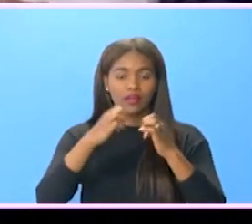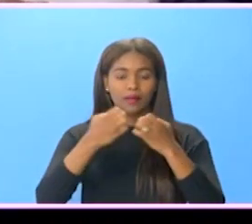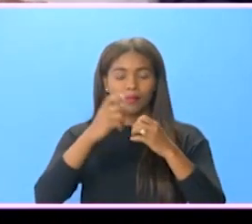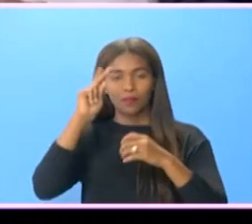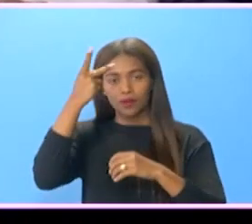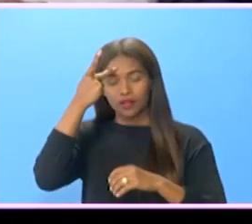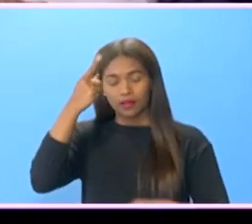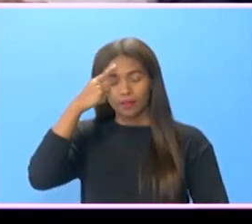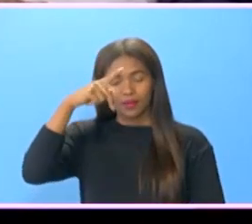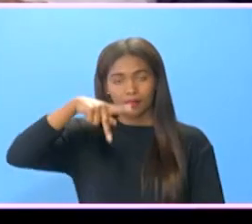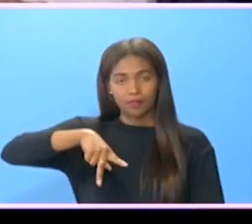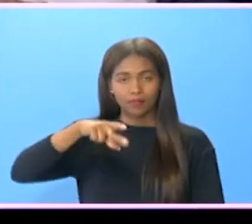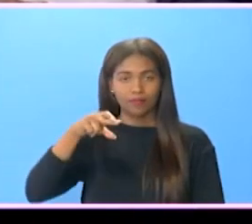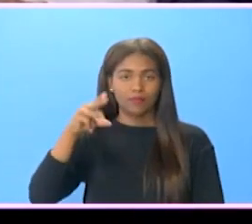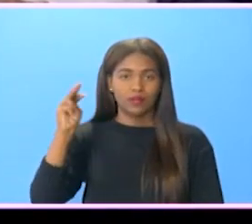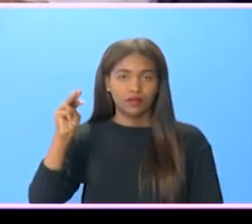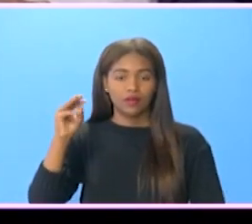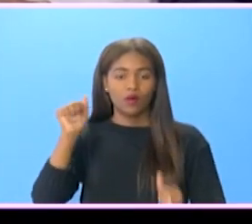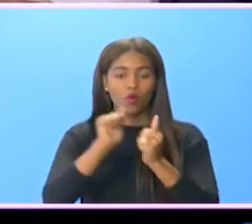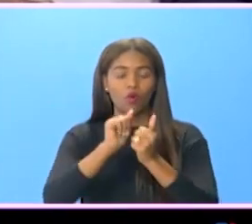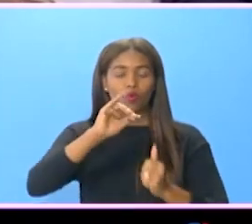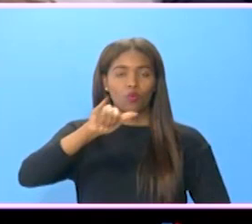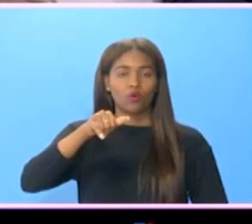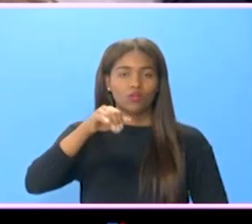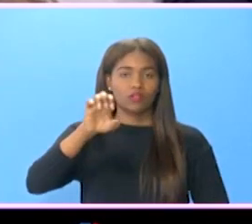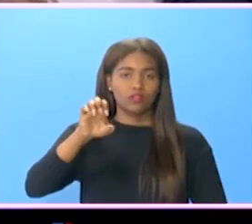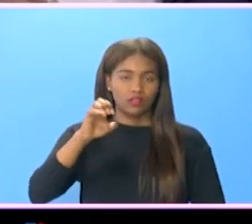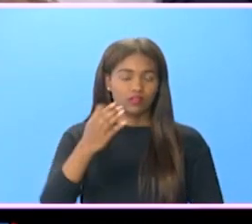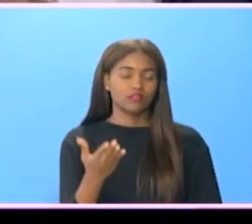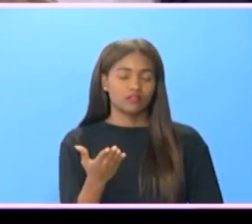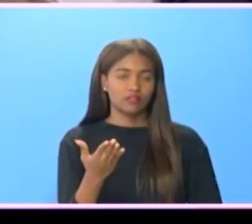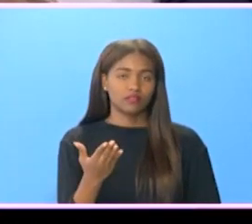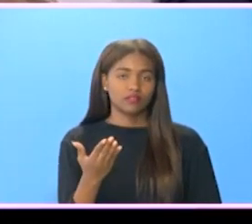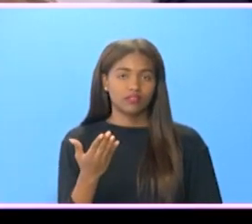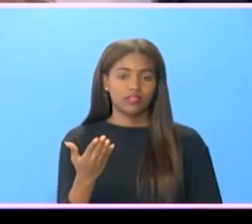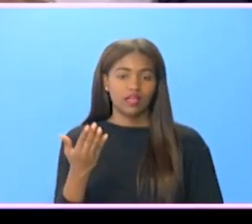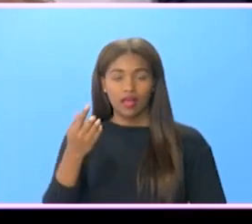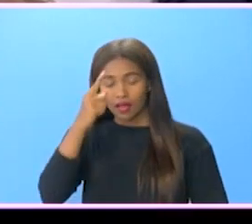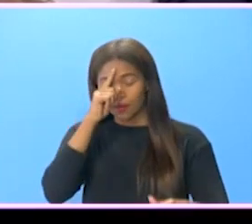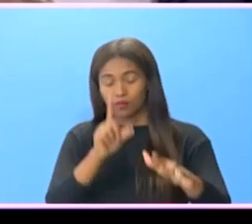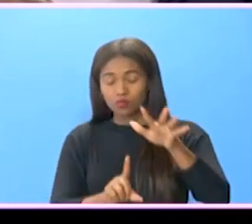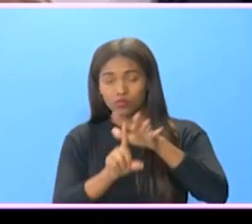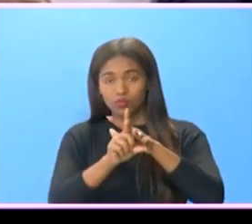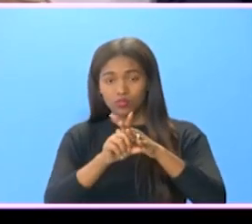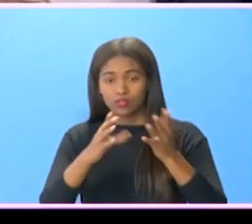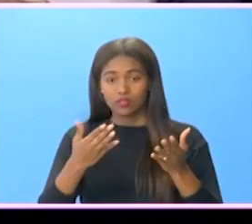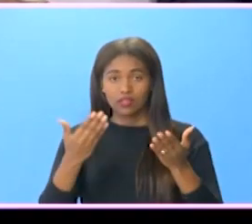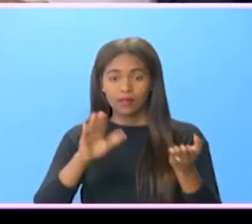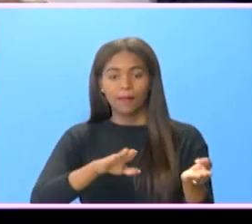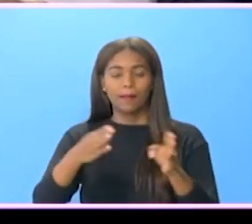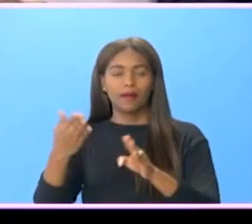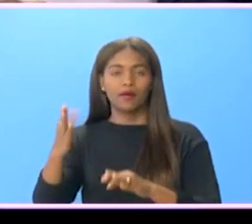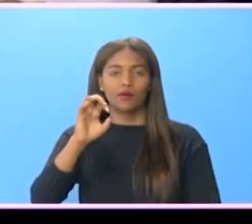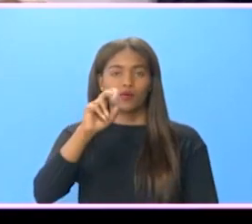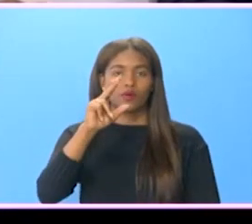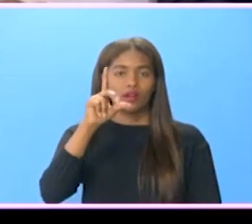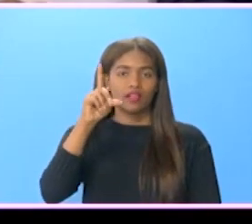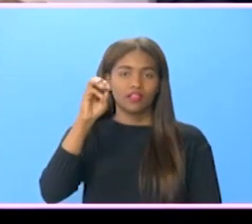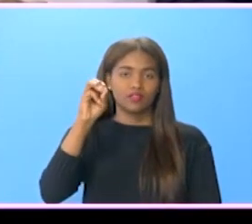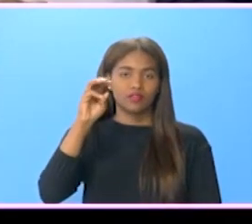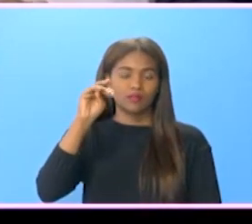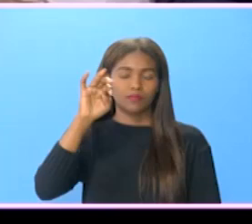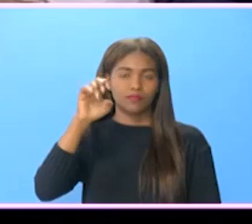Partido Revolucionario Moderno ante la Junta Central Electoral, dado el fallecimiento del compañero Orlando Jorge